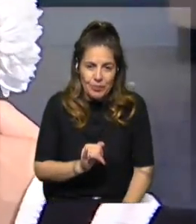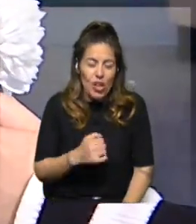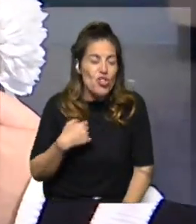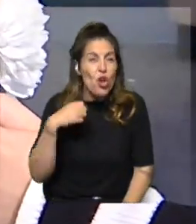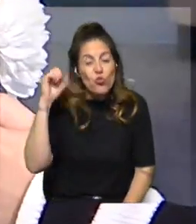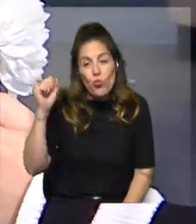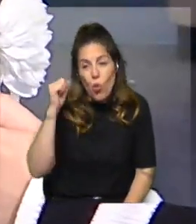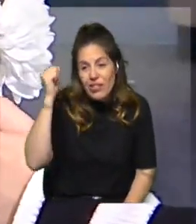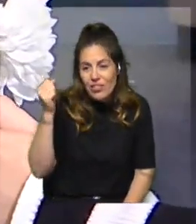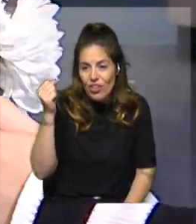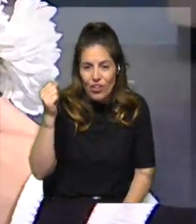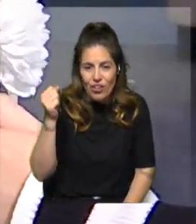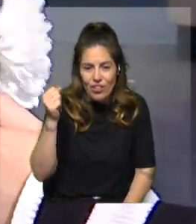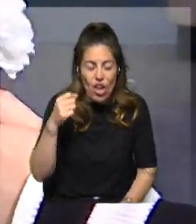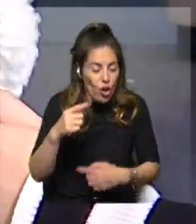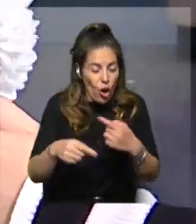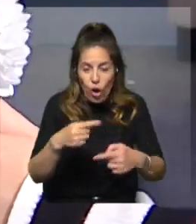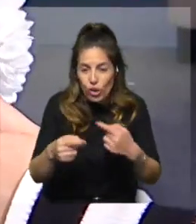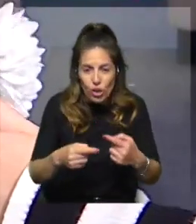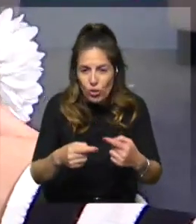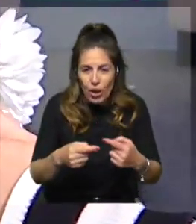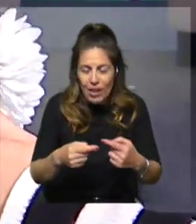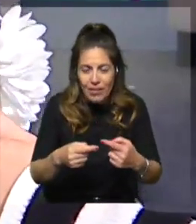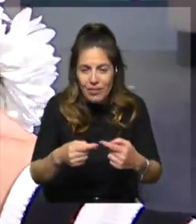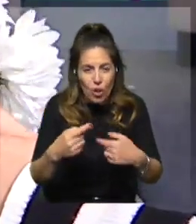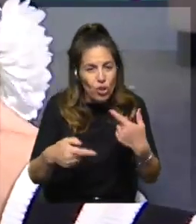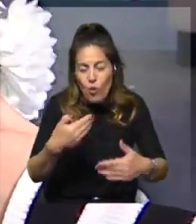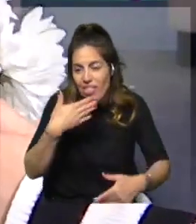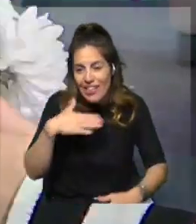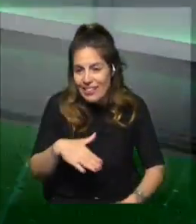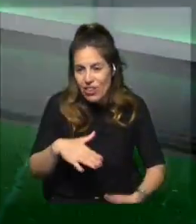Sueño con seguir tratando de comprender.